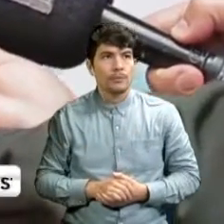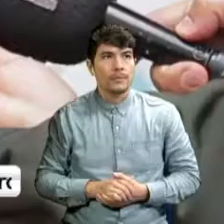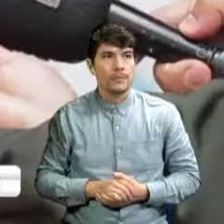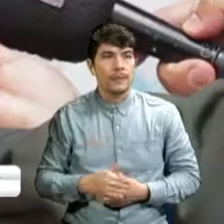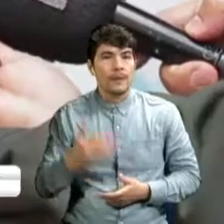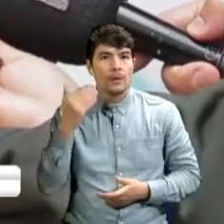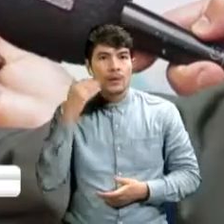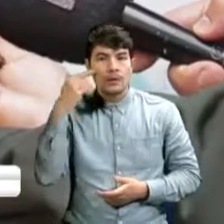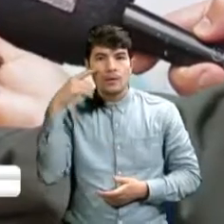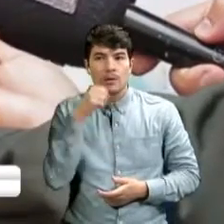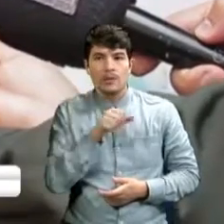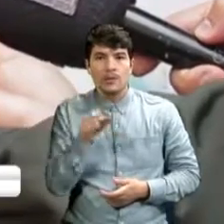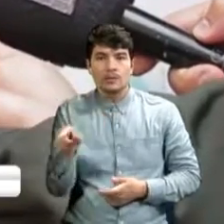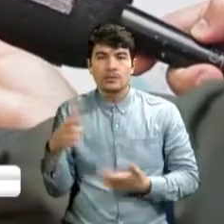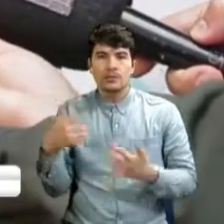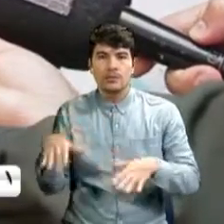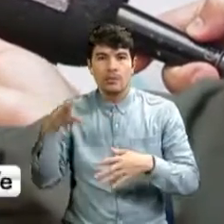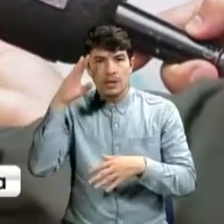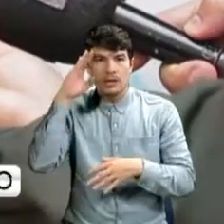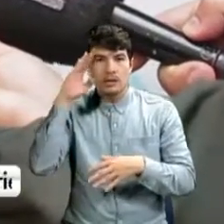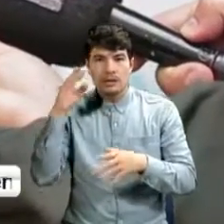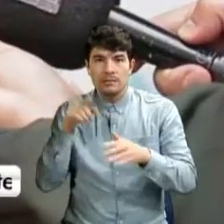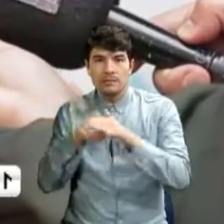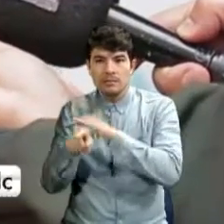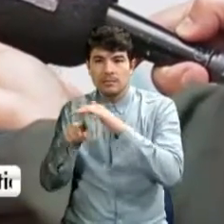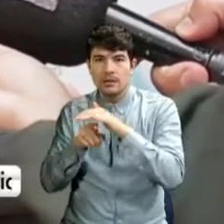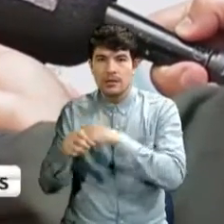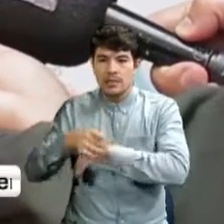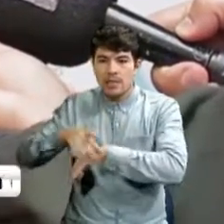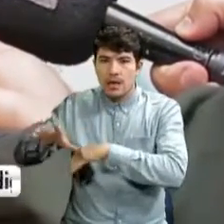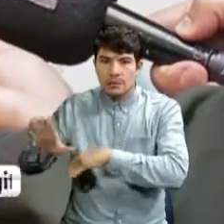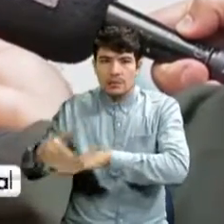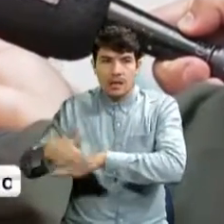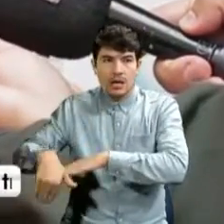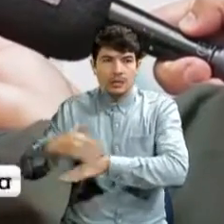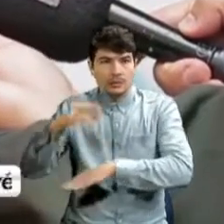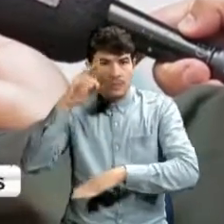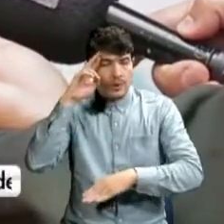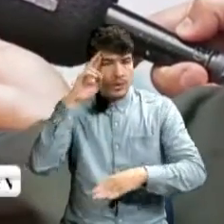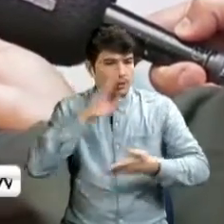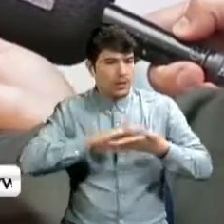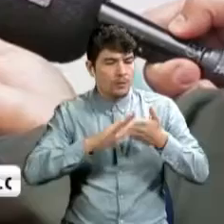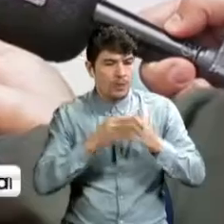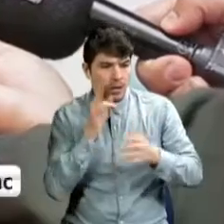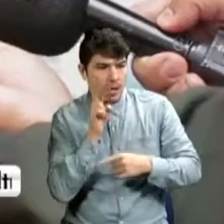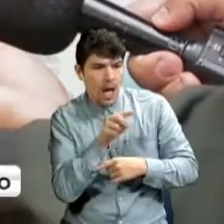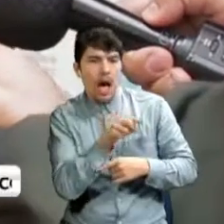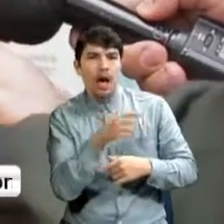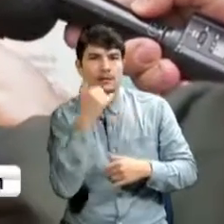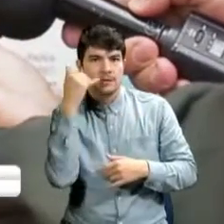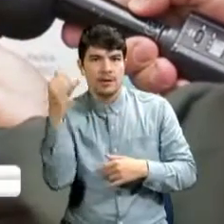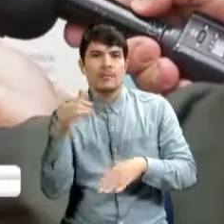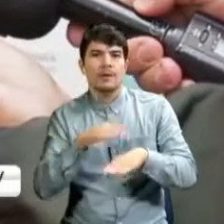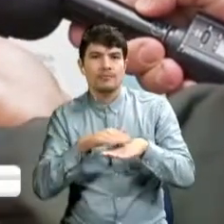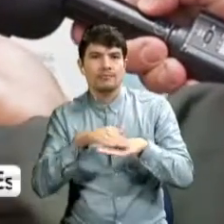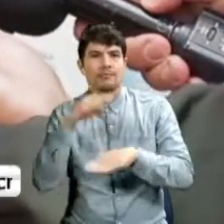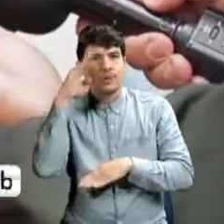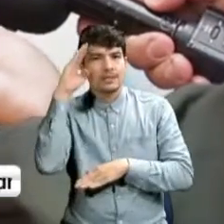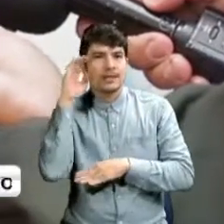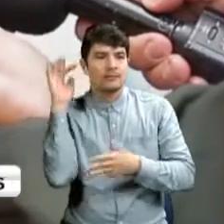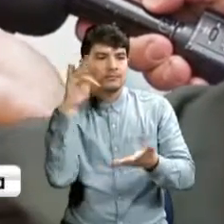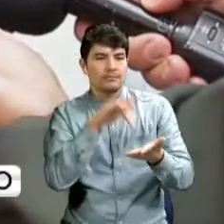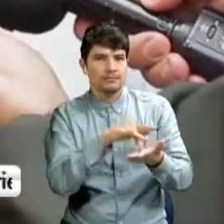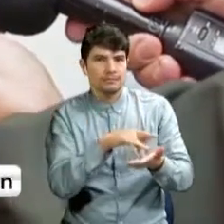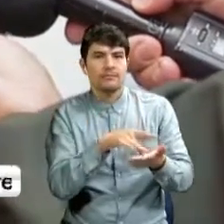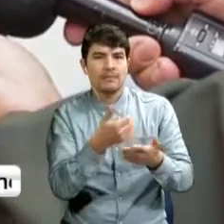policía, huyen dejando tirado el alucinógeno en la calle. Es de esta manera que se logra esta importante incautación.